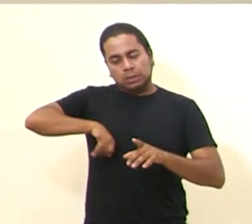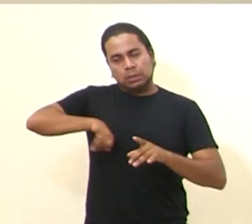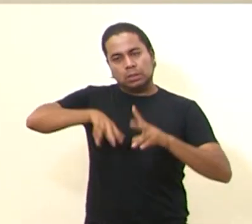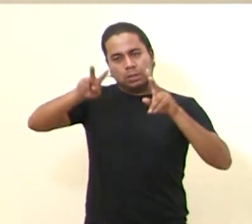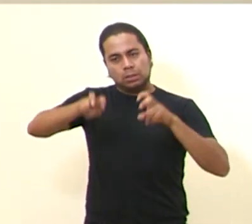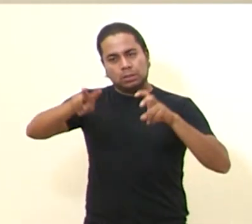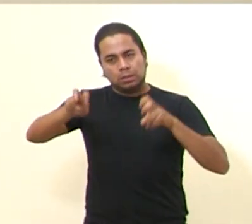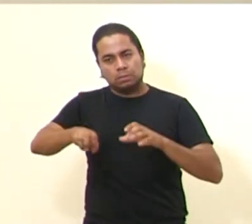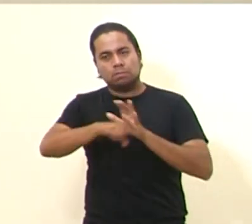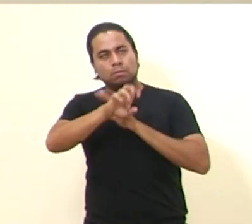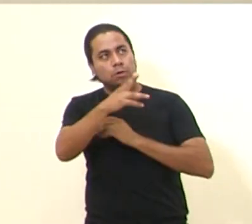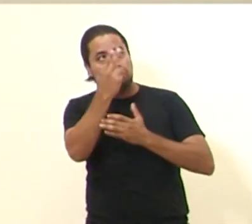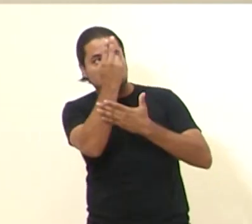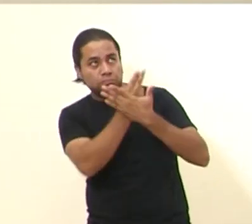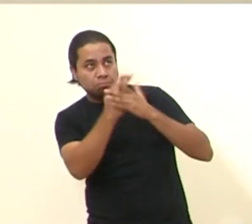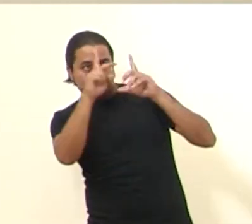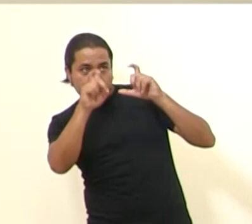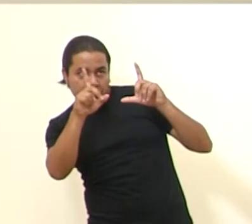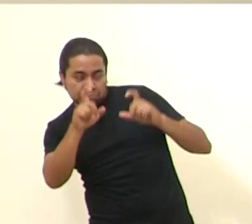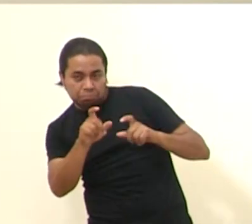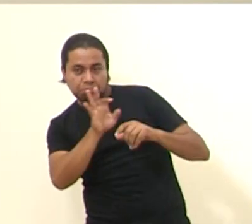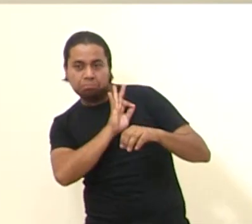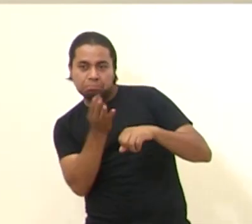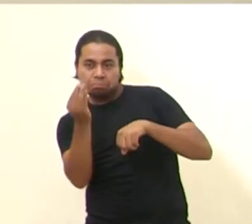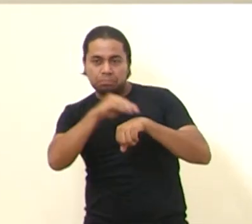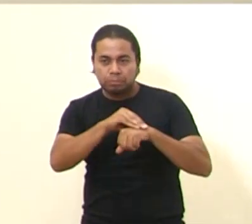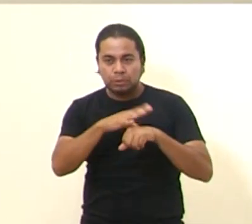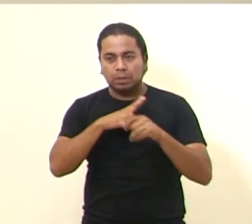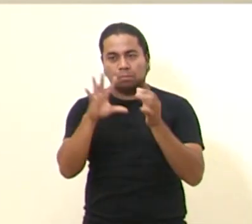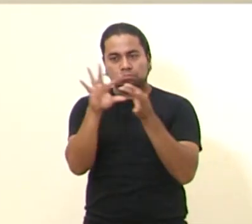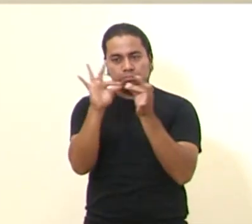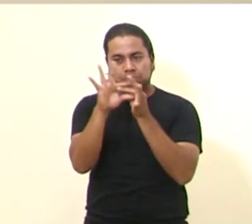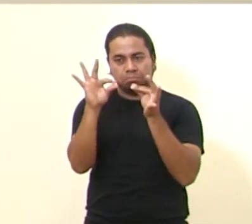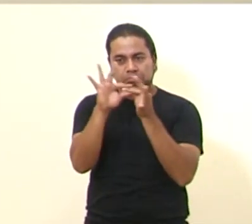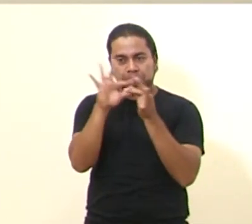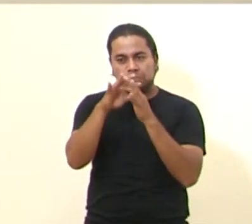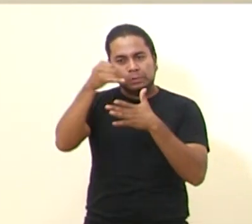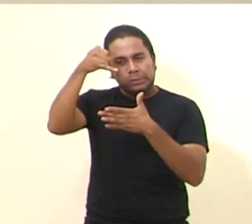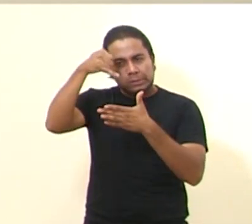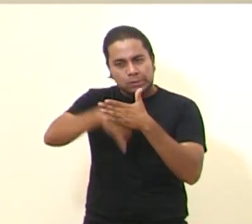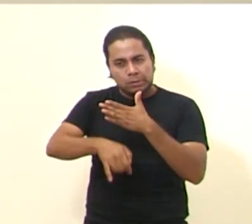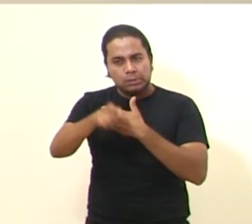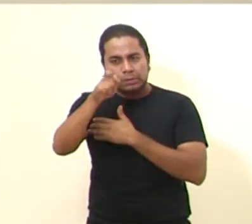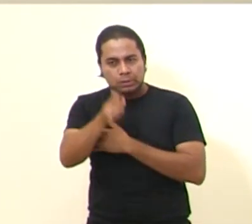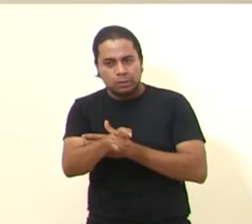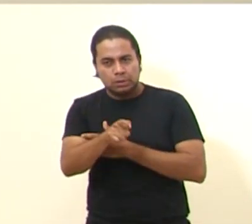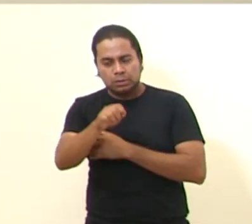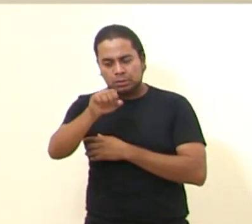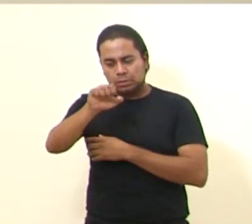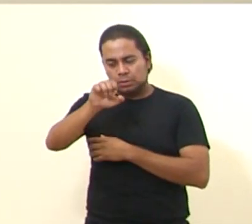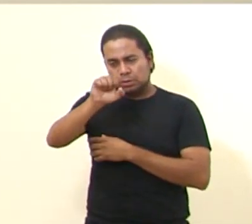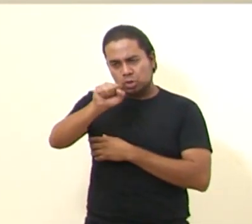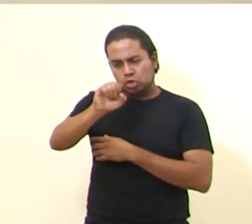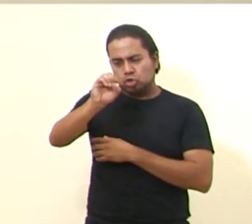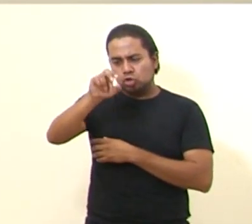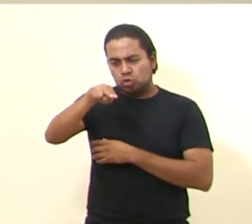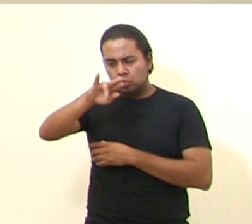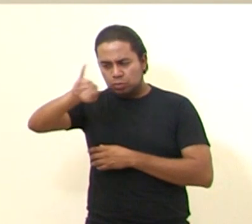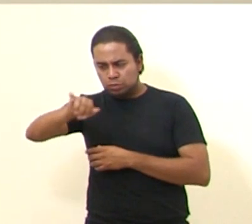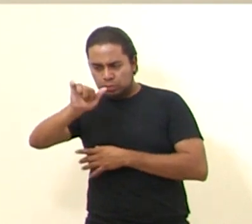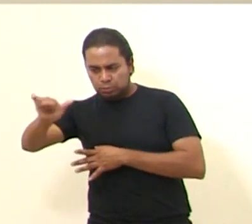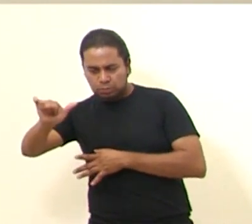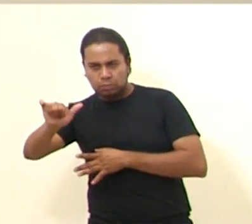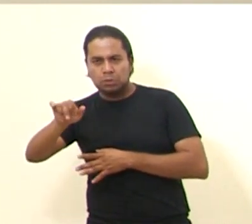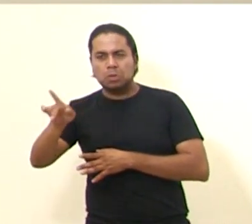como las imágenes, tiene una explicación amplia de lo que es Sonja, pueblo de